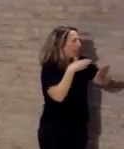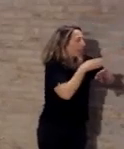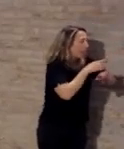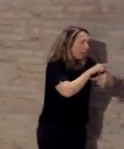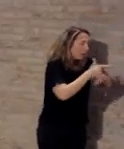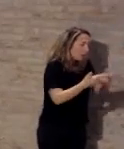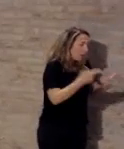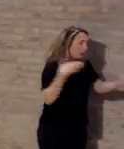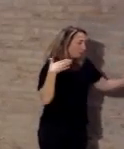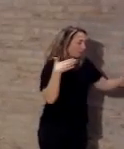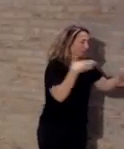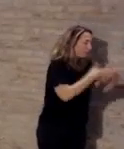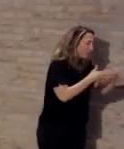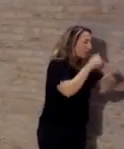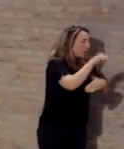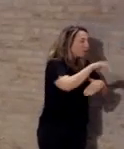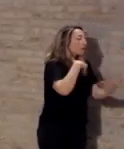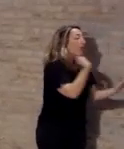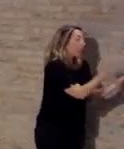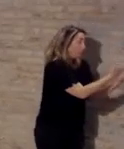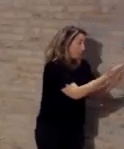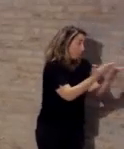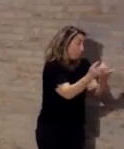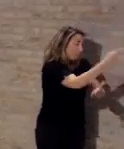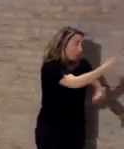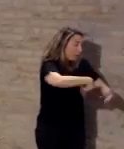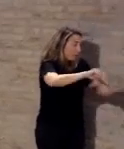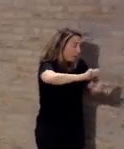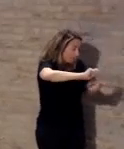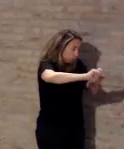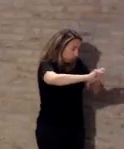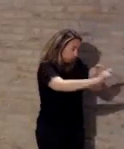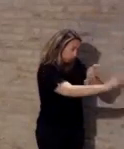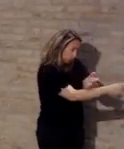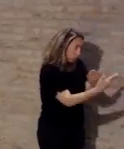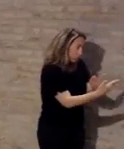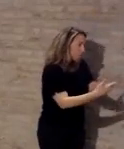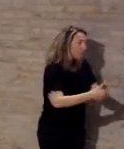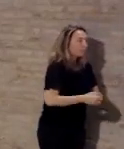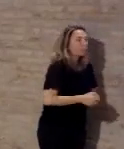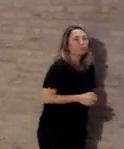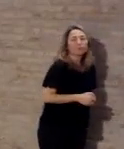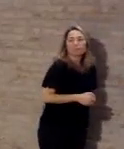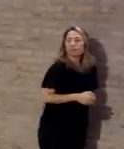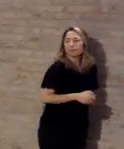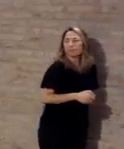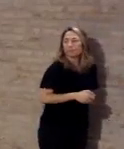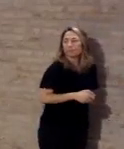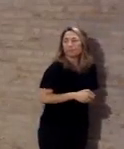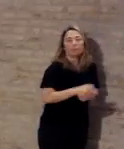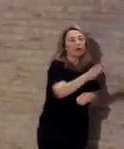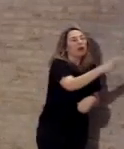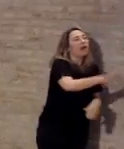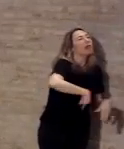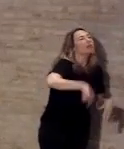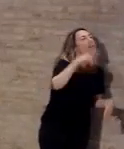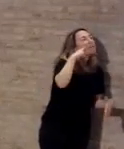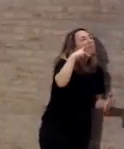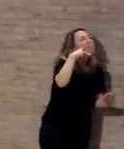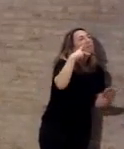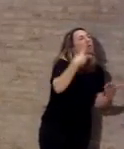es es algo también Que bueno que podemos ir planteándoles que